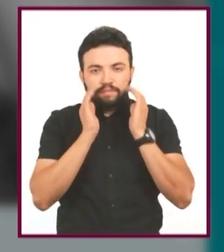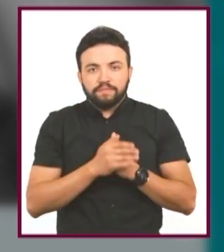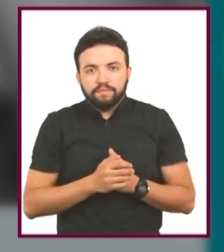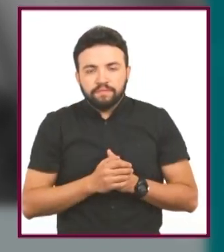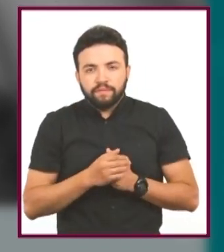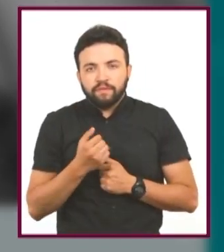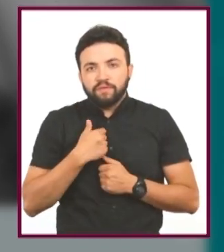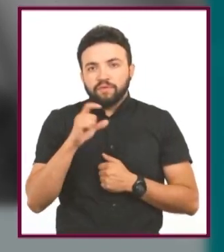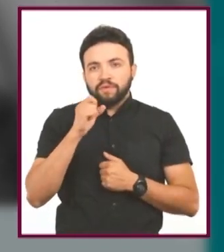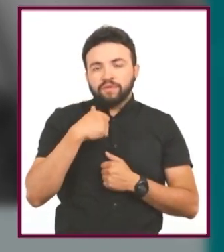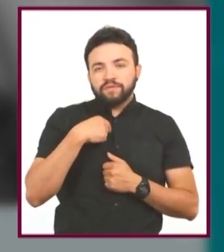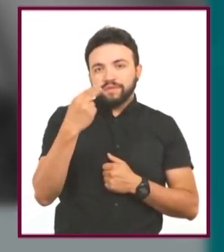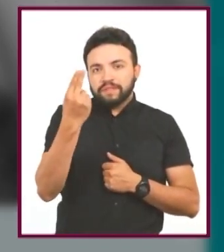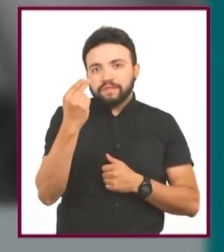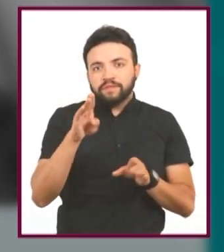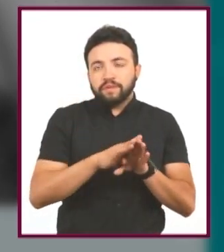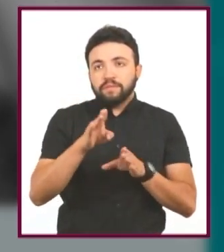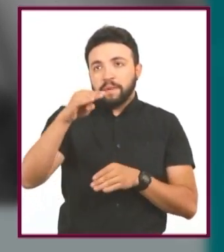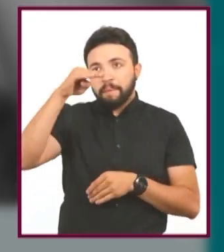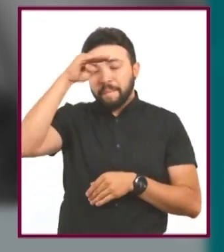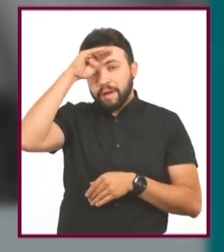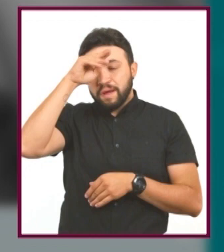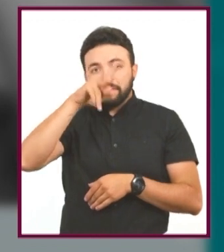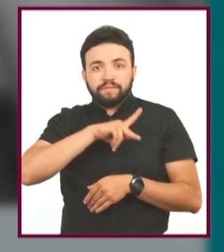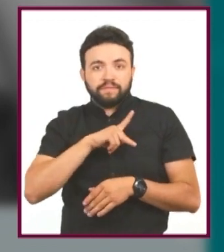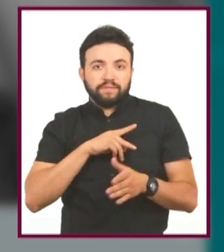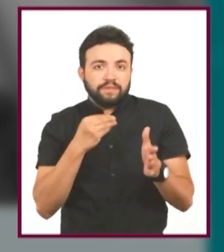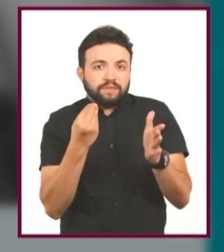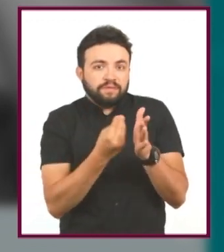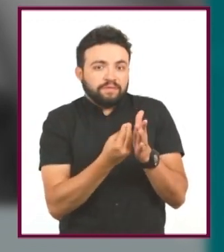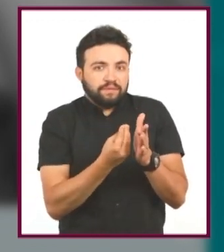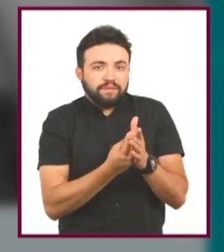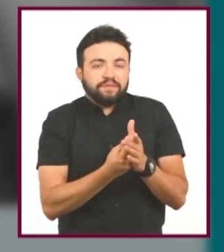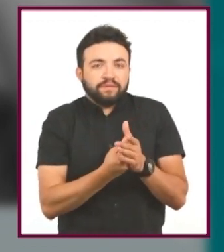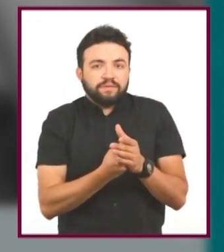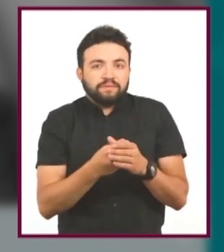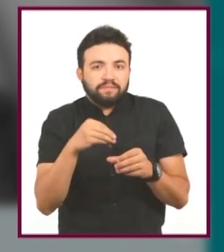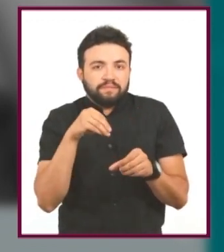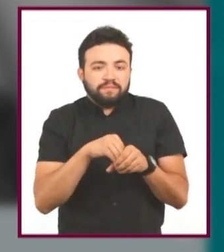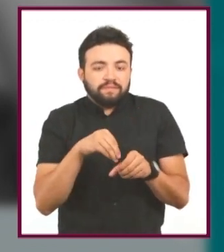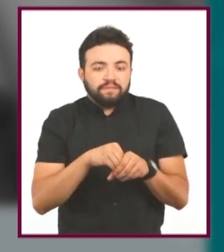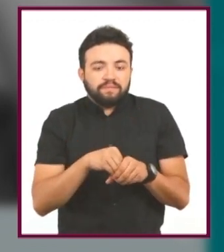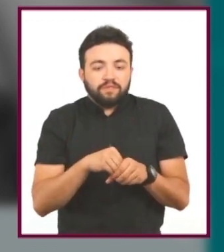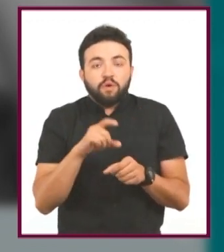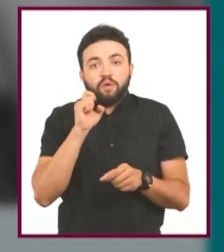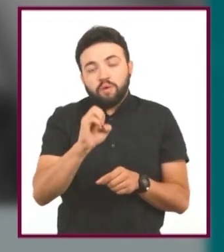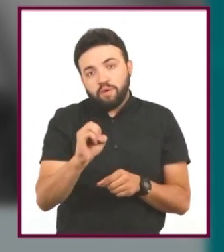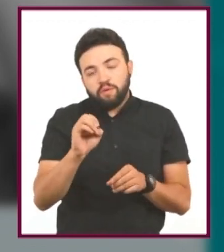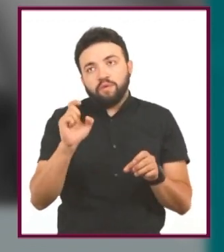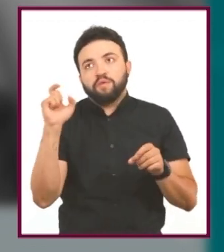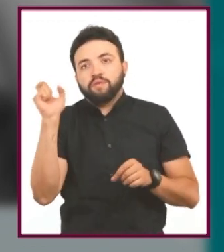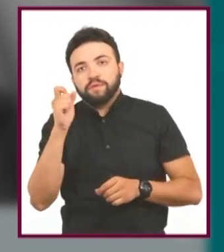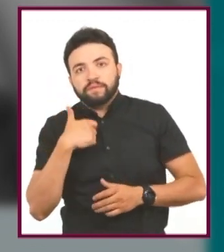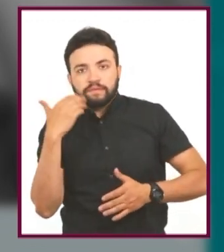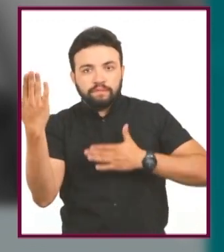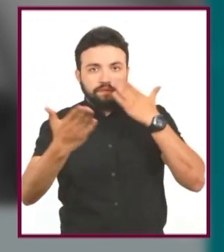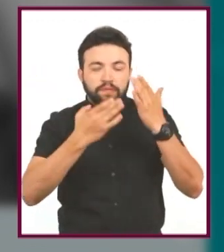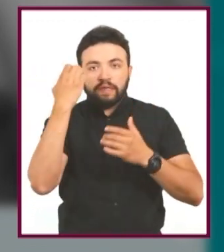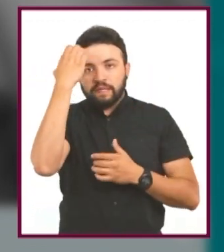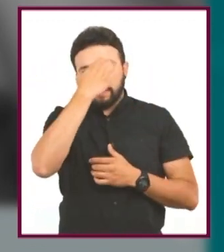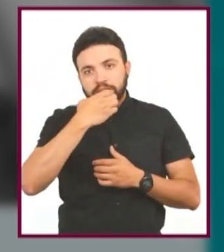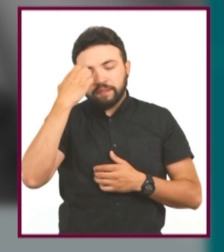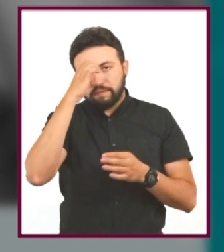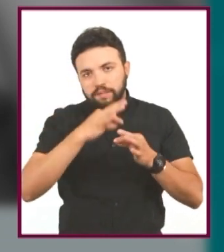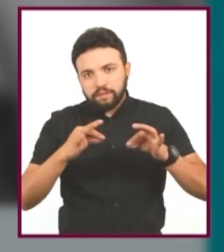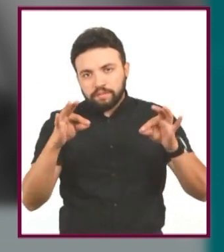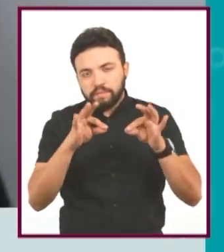necesito reflexionar cosas como que muy personales y muy íntimas de mí. Y cuando estoy estudiando para algún examen importante o